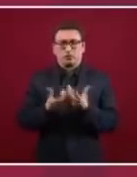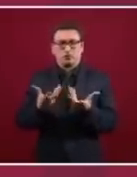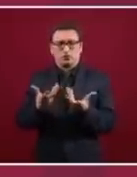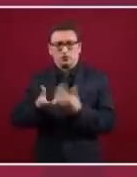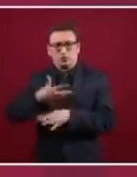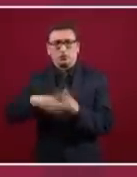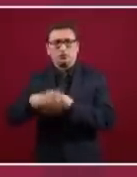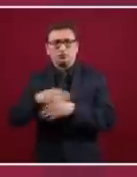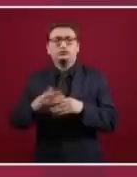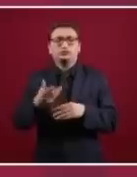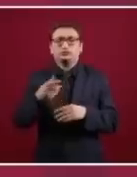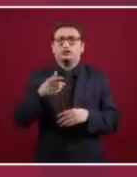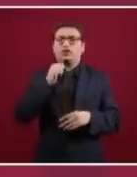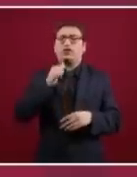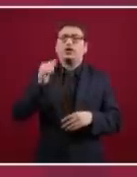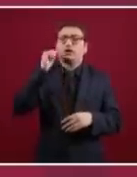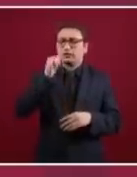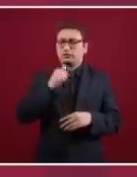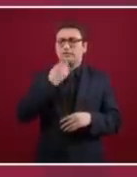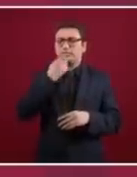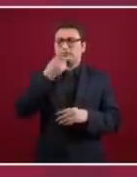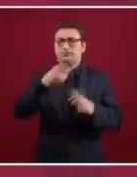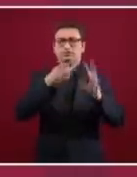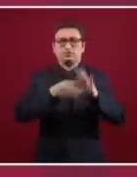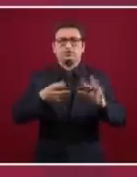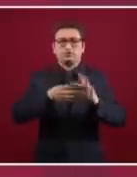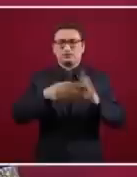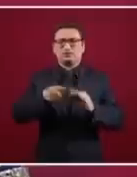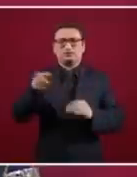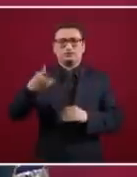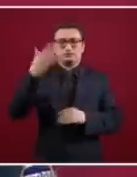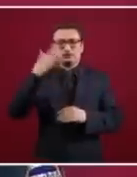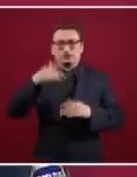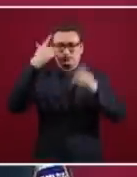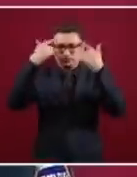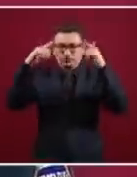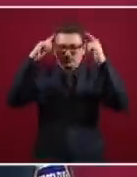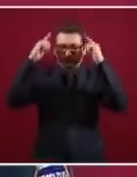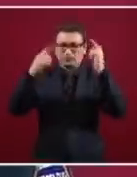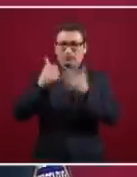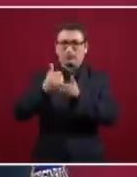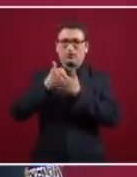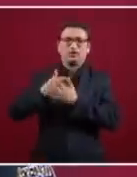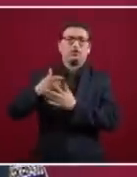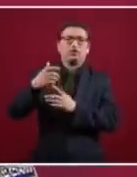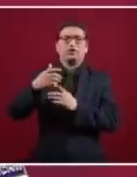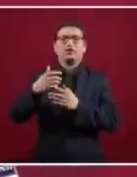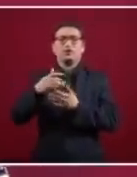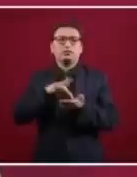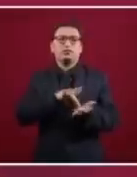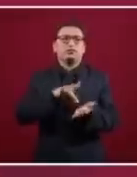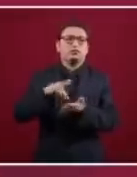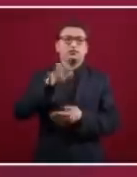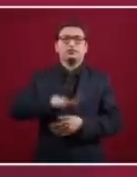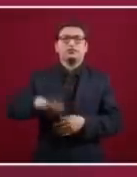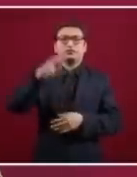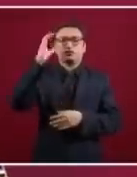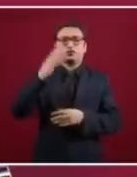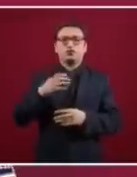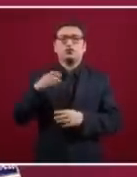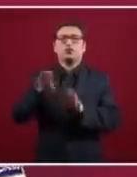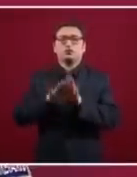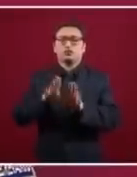ayer se explicó el apoyo de la secretaría de marina con un helicóptero en el área de culiacán